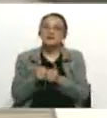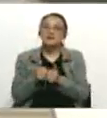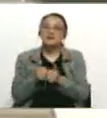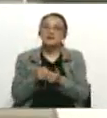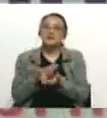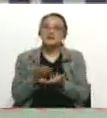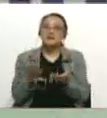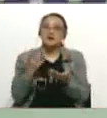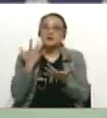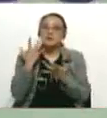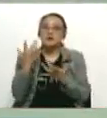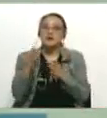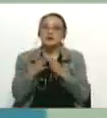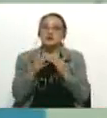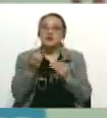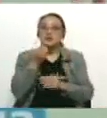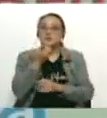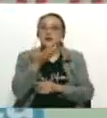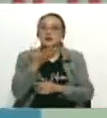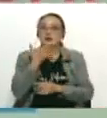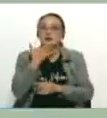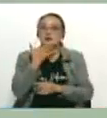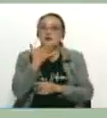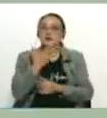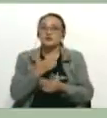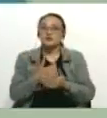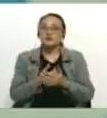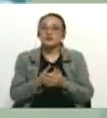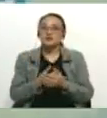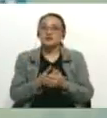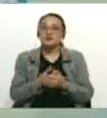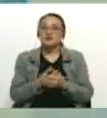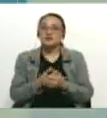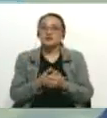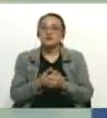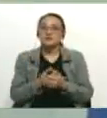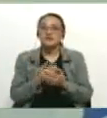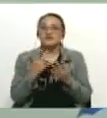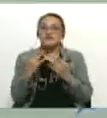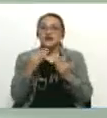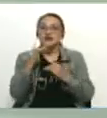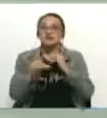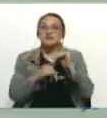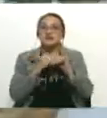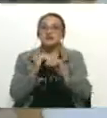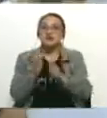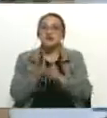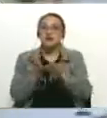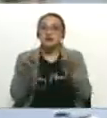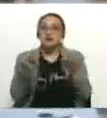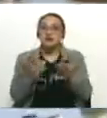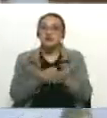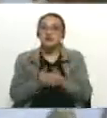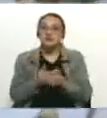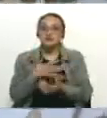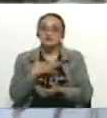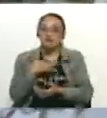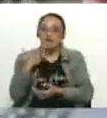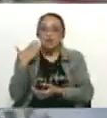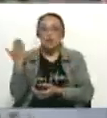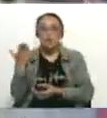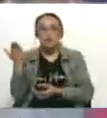esta maravillosa y espectacular Feria Internacional del Libro. Estamos muy, muy